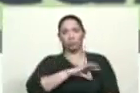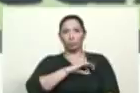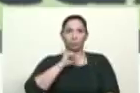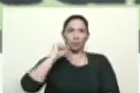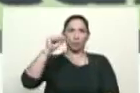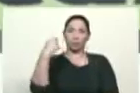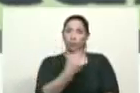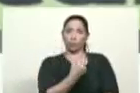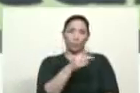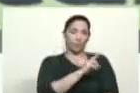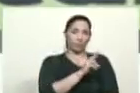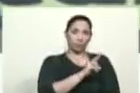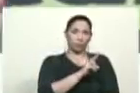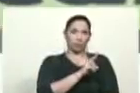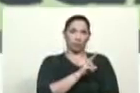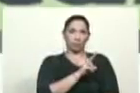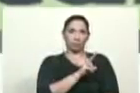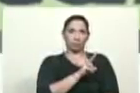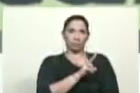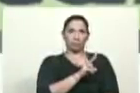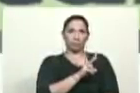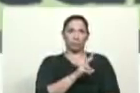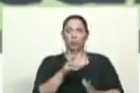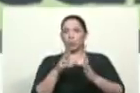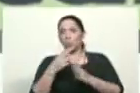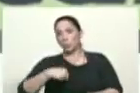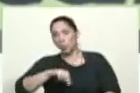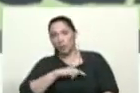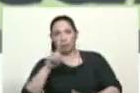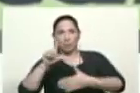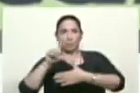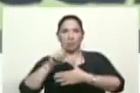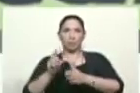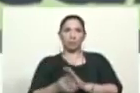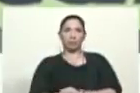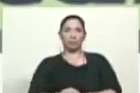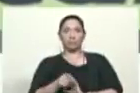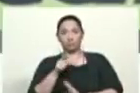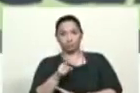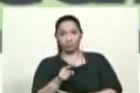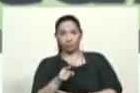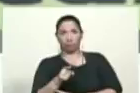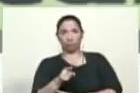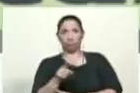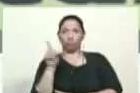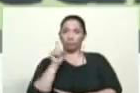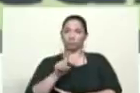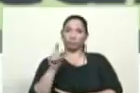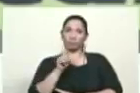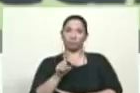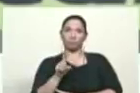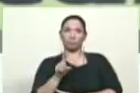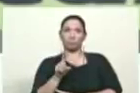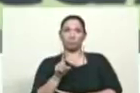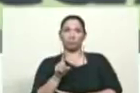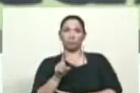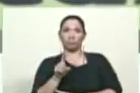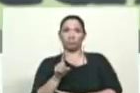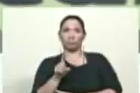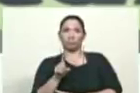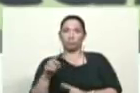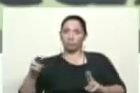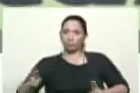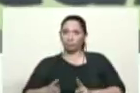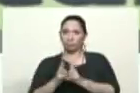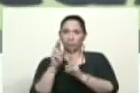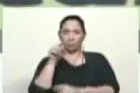de Venezuela, es de nuestra América. Y de allí la necesidad, en encuentros como